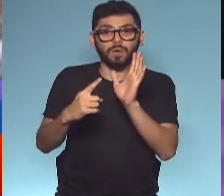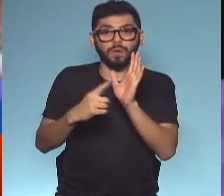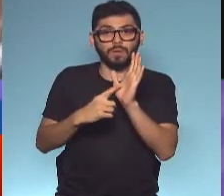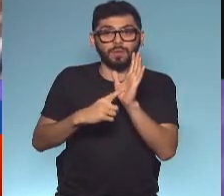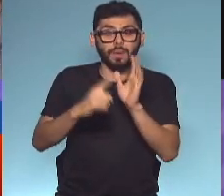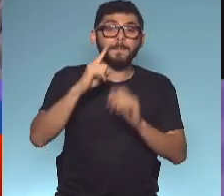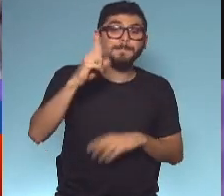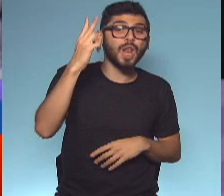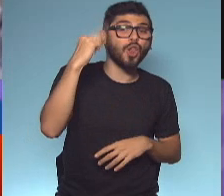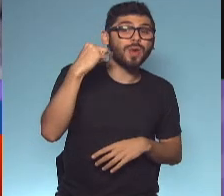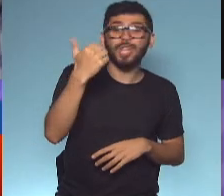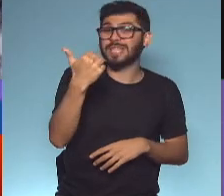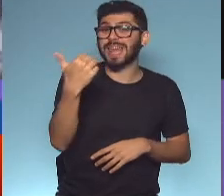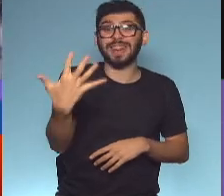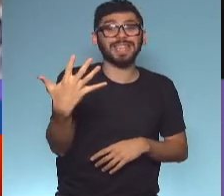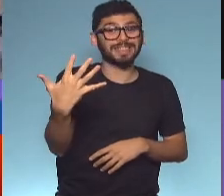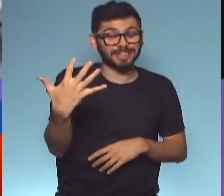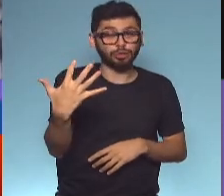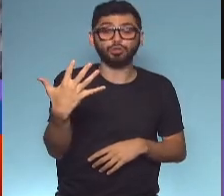en el año 1965 se logró